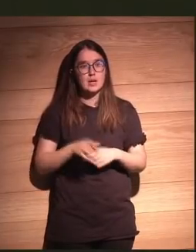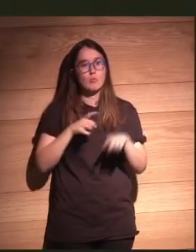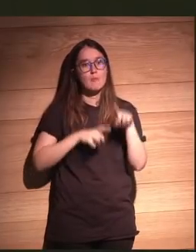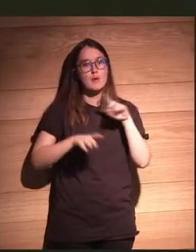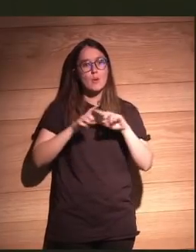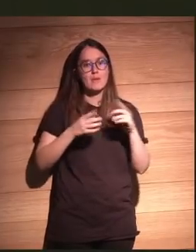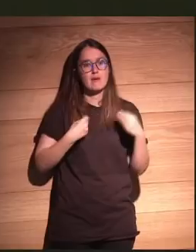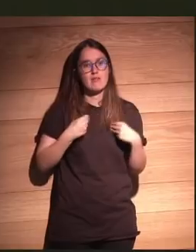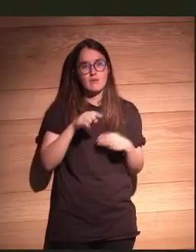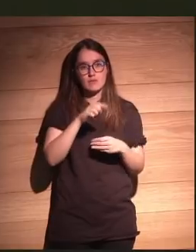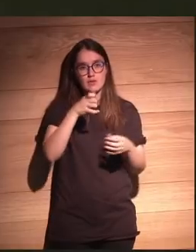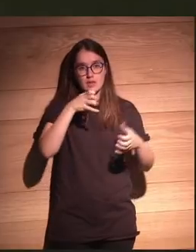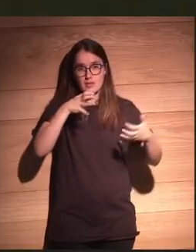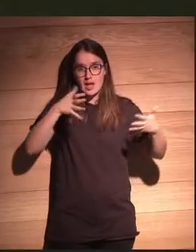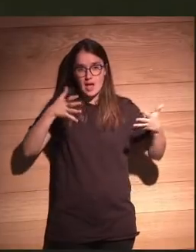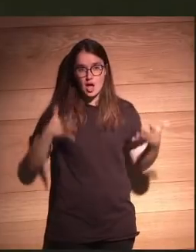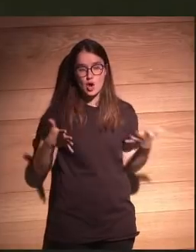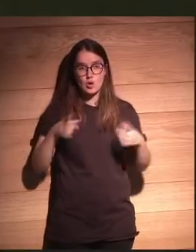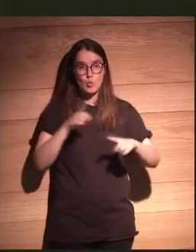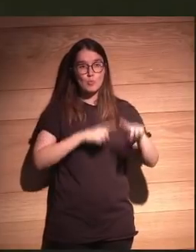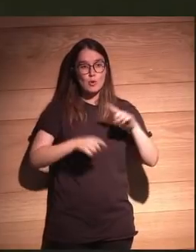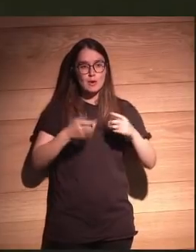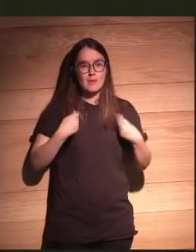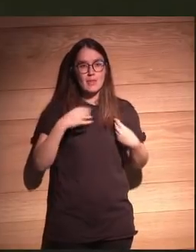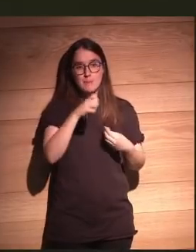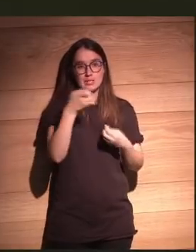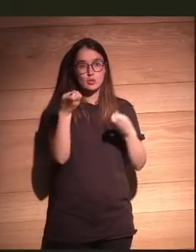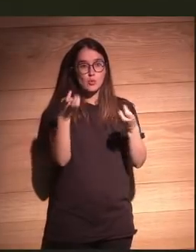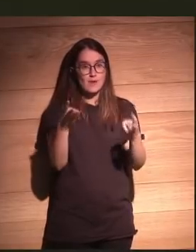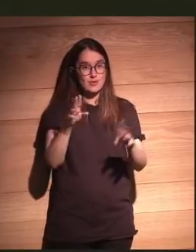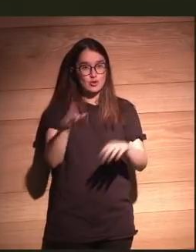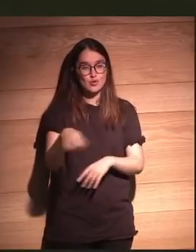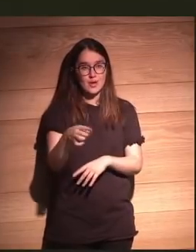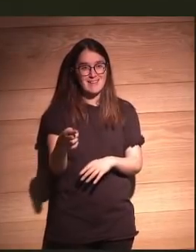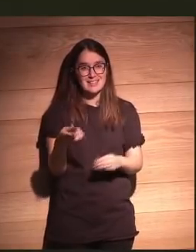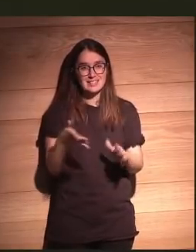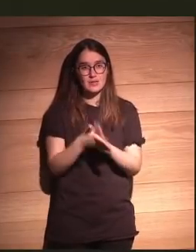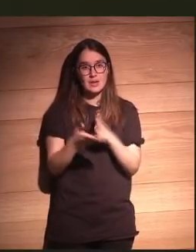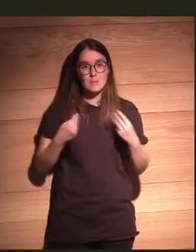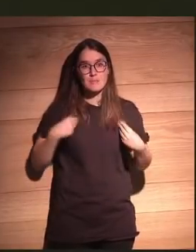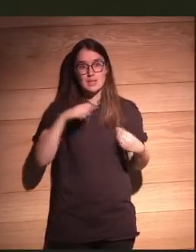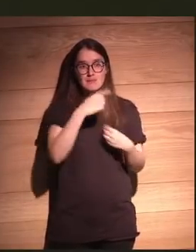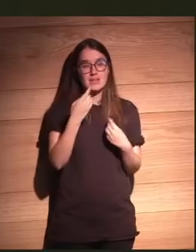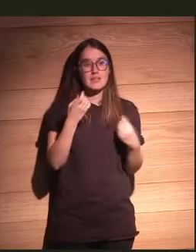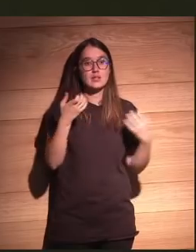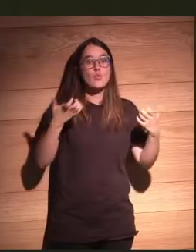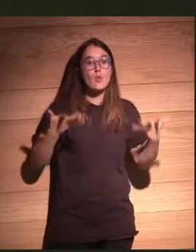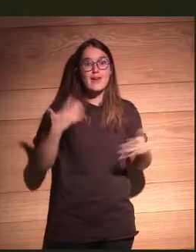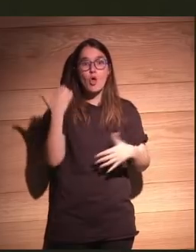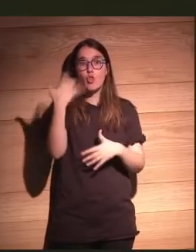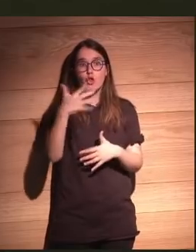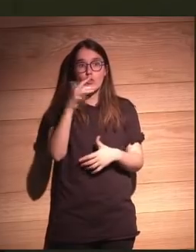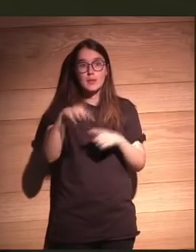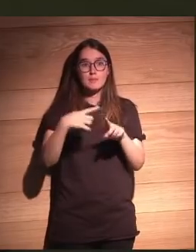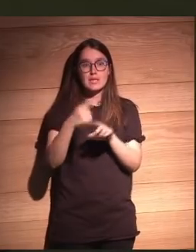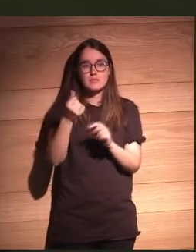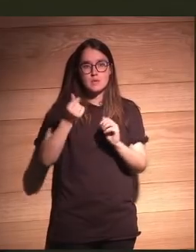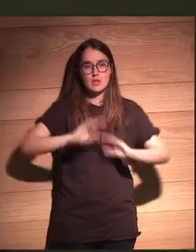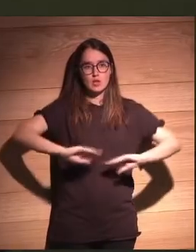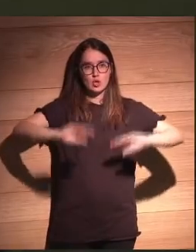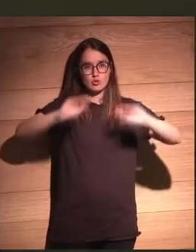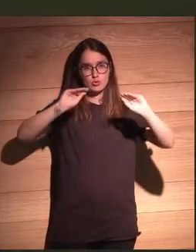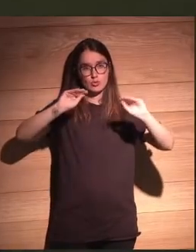problema de vivienda ahora mismo no es un problema de número de viviendas, es un problema de qué viviendas, de dónde y del precio de las viviendas y